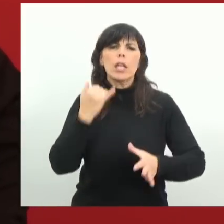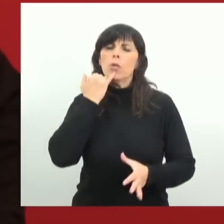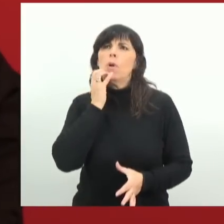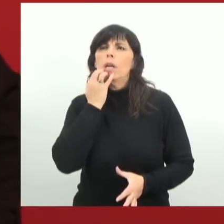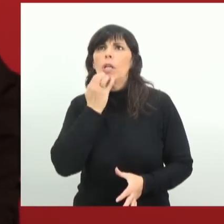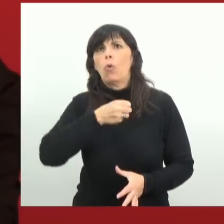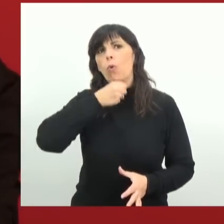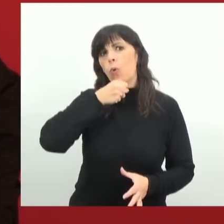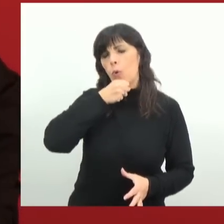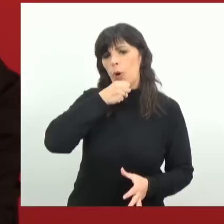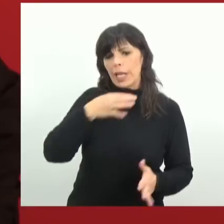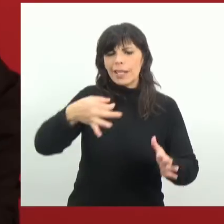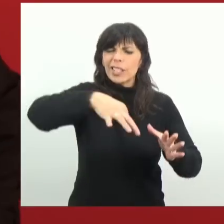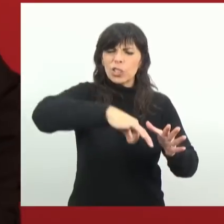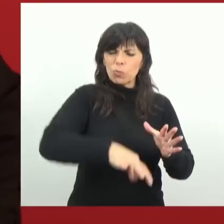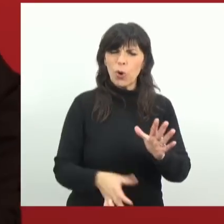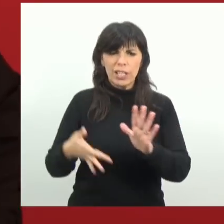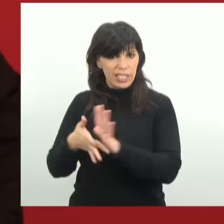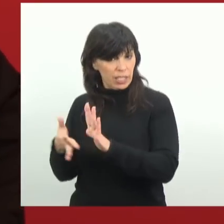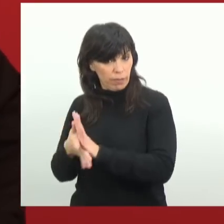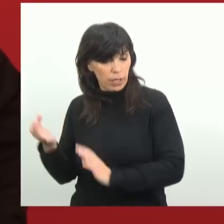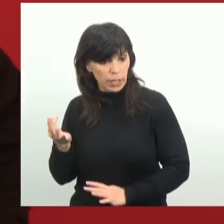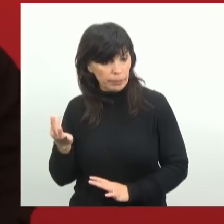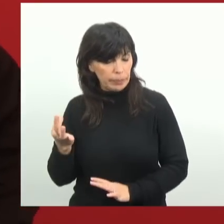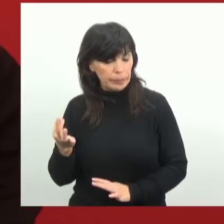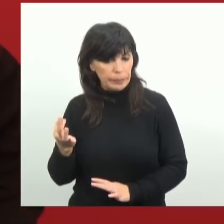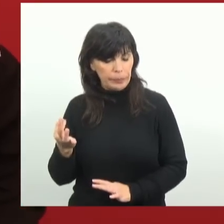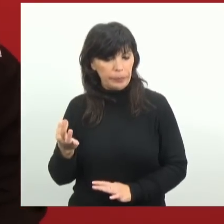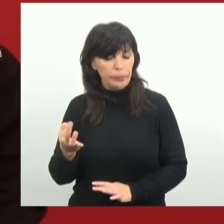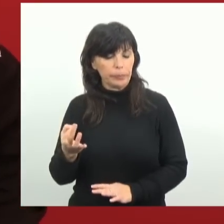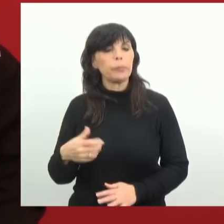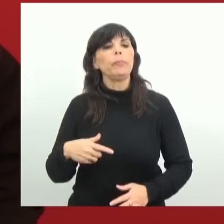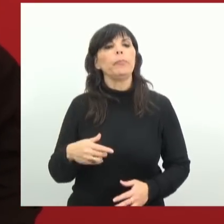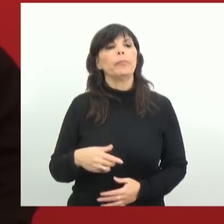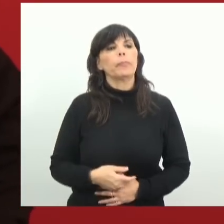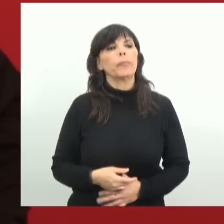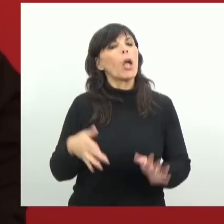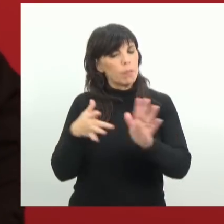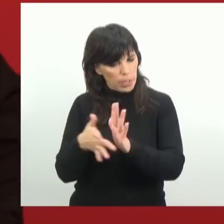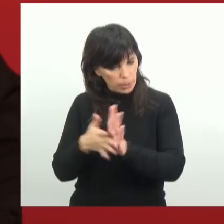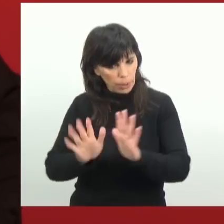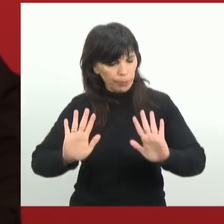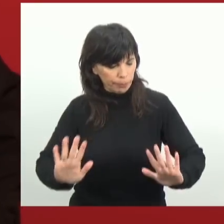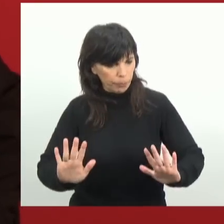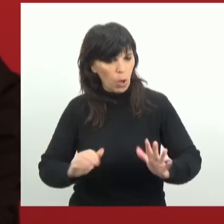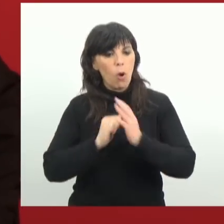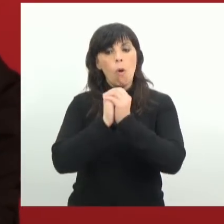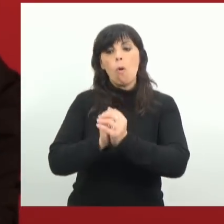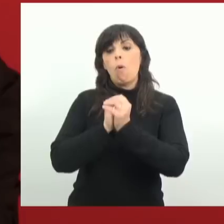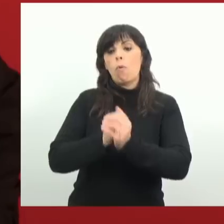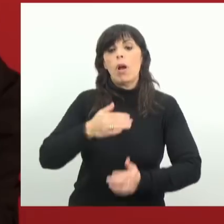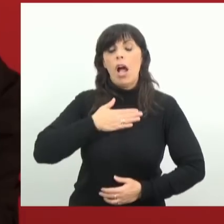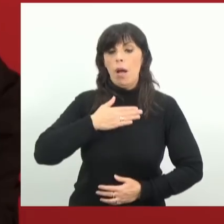Un amigo mío, que en su momento fue profesor también griego en el seminario,